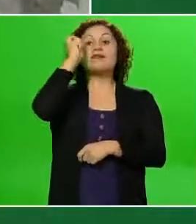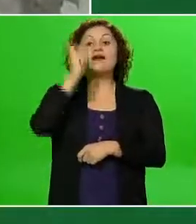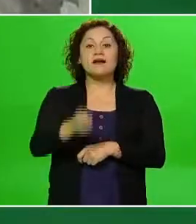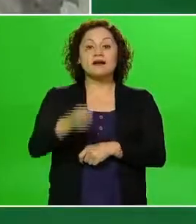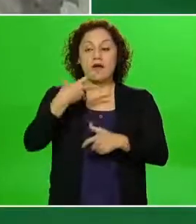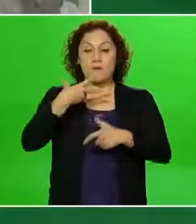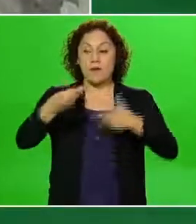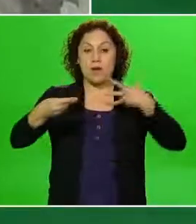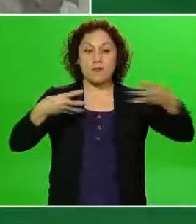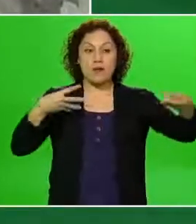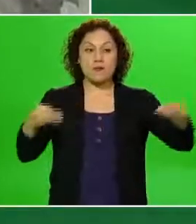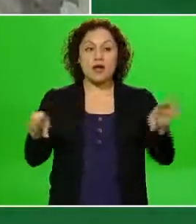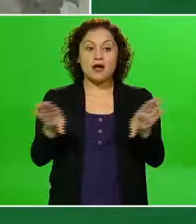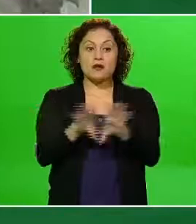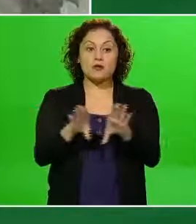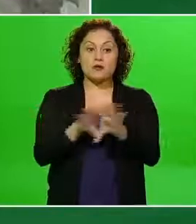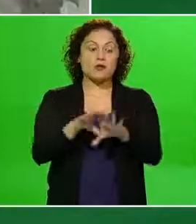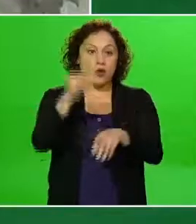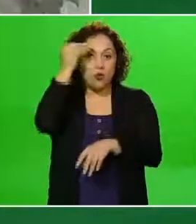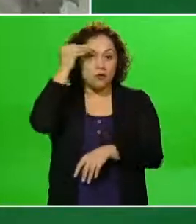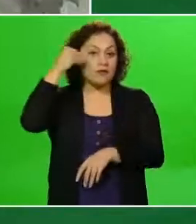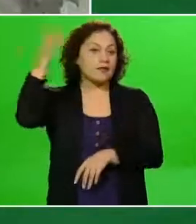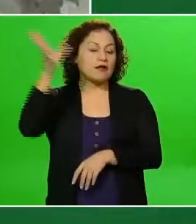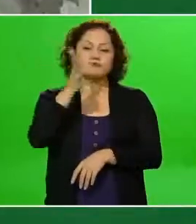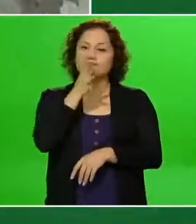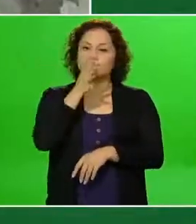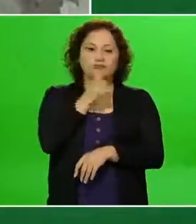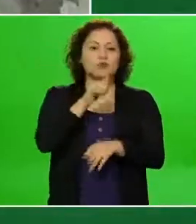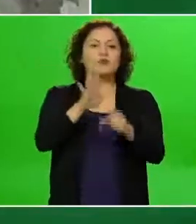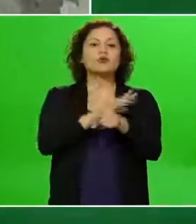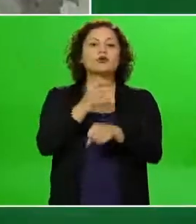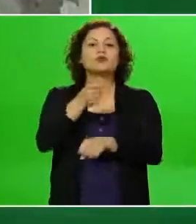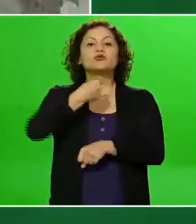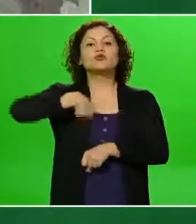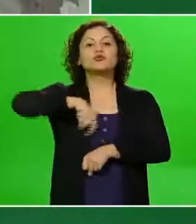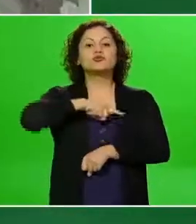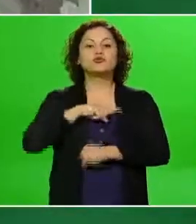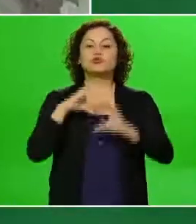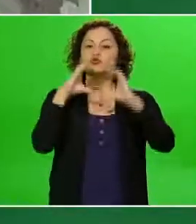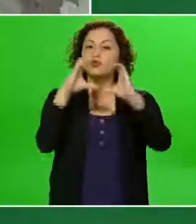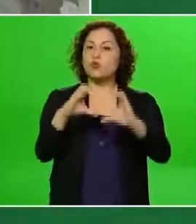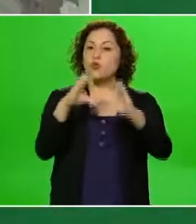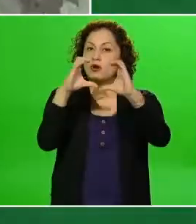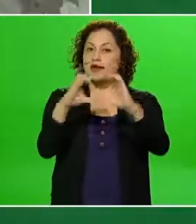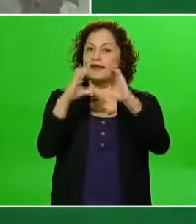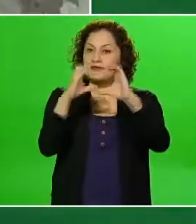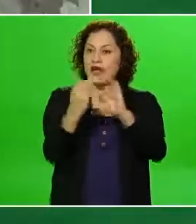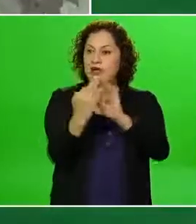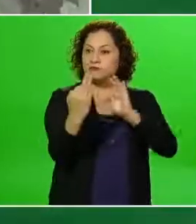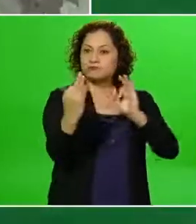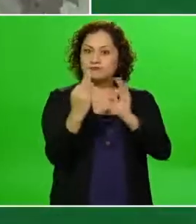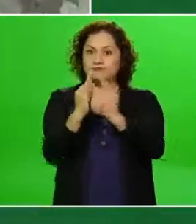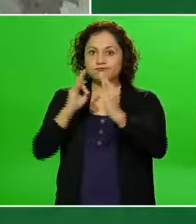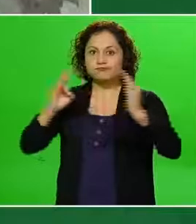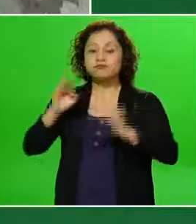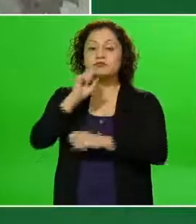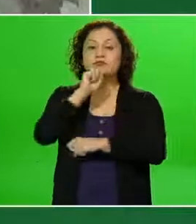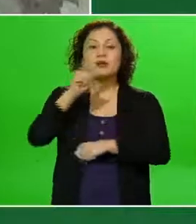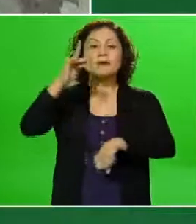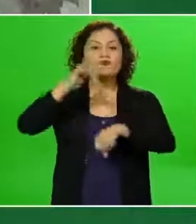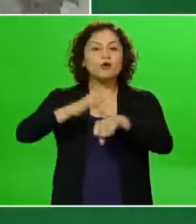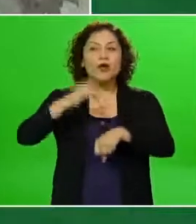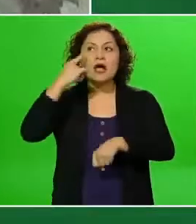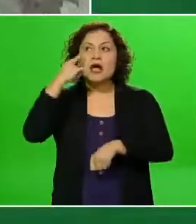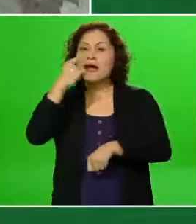por eso es la importancia de la sana distancia, lo que tenemos que nosotros también no olvidar, no tocar los ojos, nariz, boca, el uso correcto